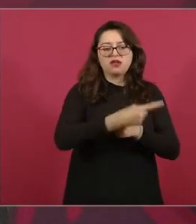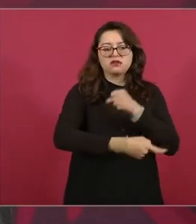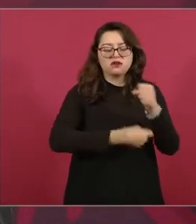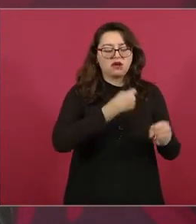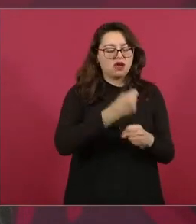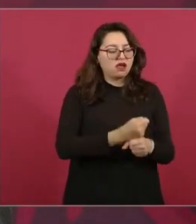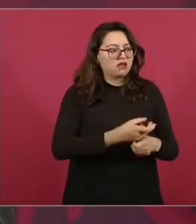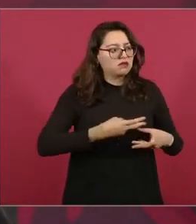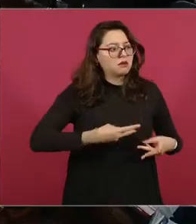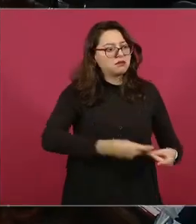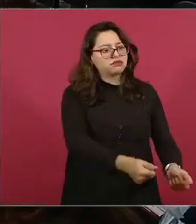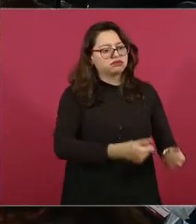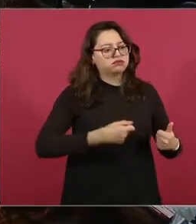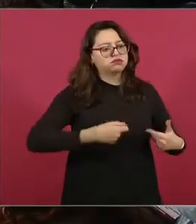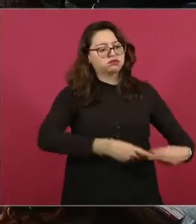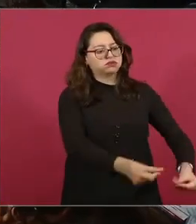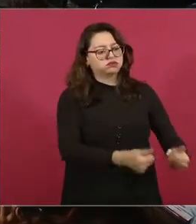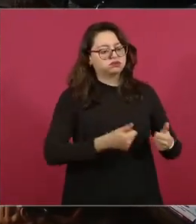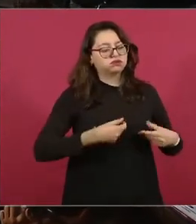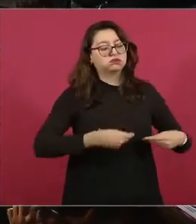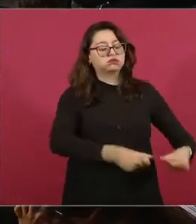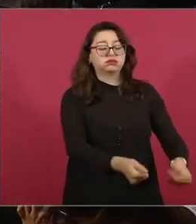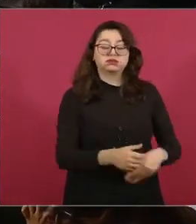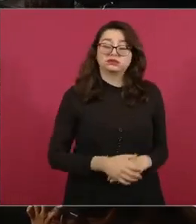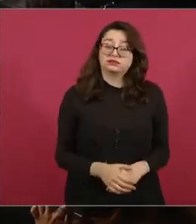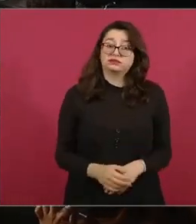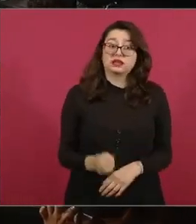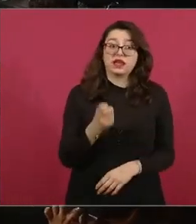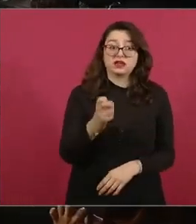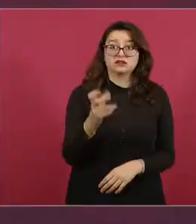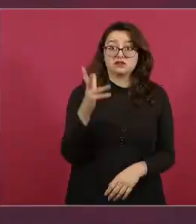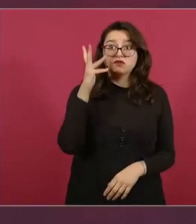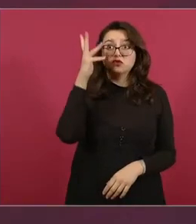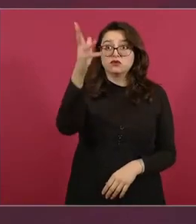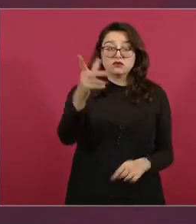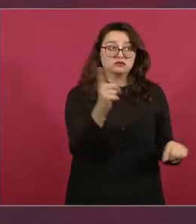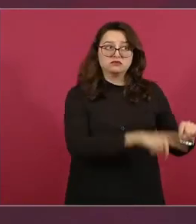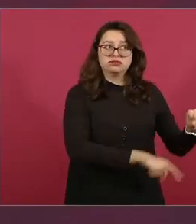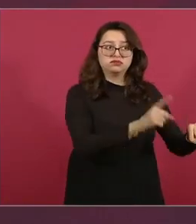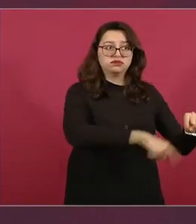Son de las reformas que hay que hacer hacia adelante.